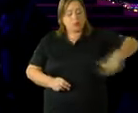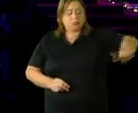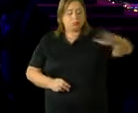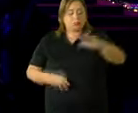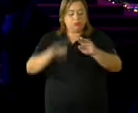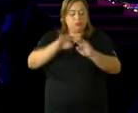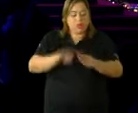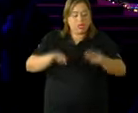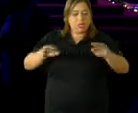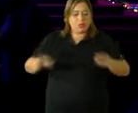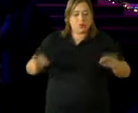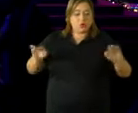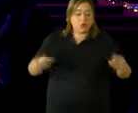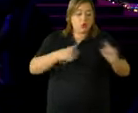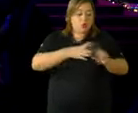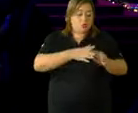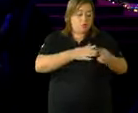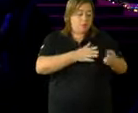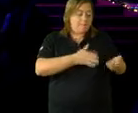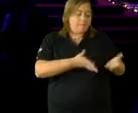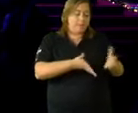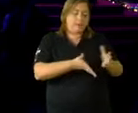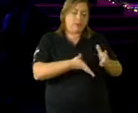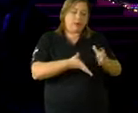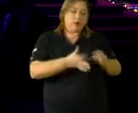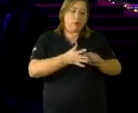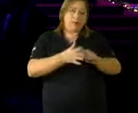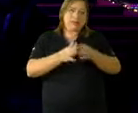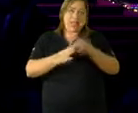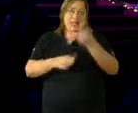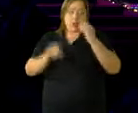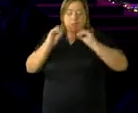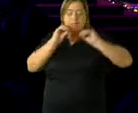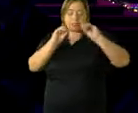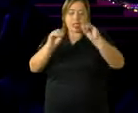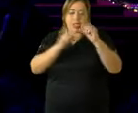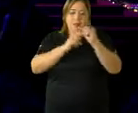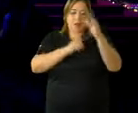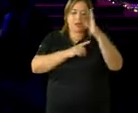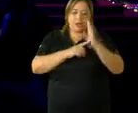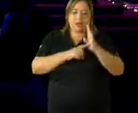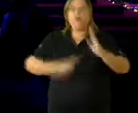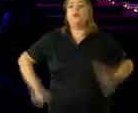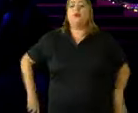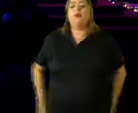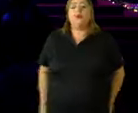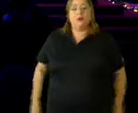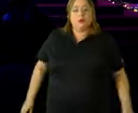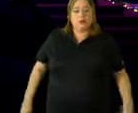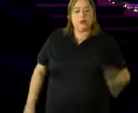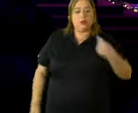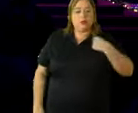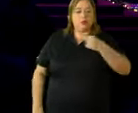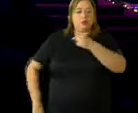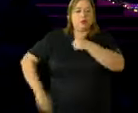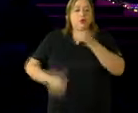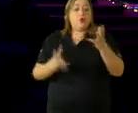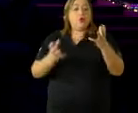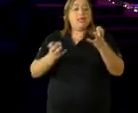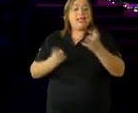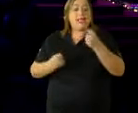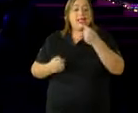estamos empezando en este residencial. Tenemos 12 residenciales para empezar. Lo que nosotros queremos decirle a